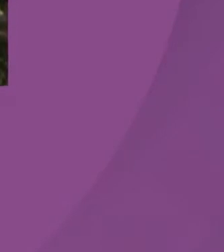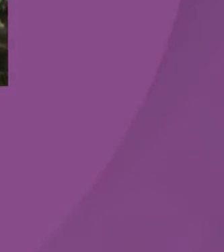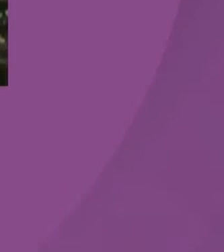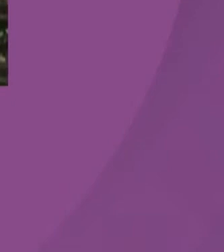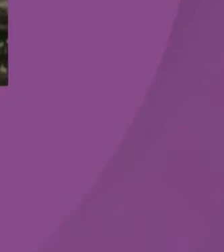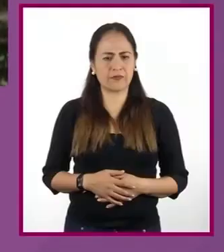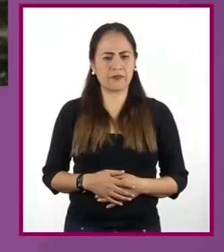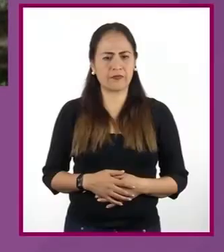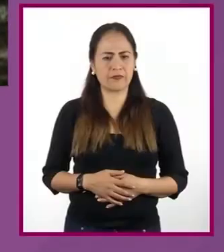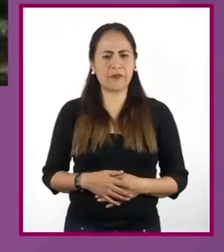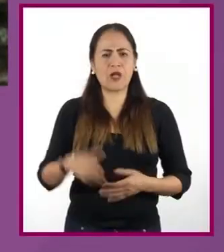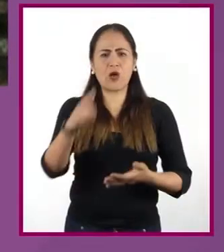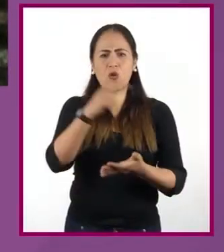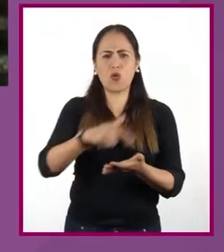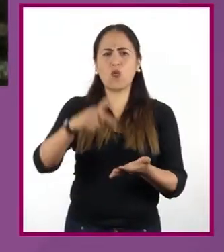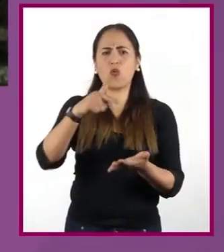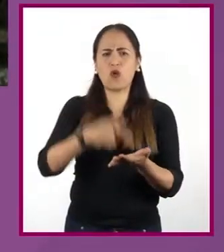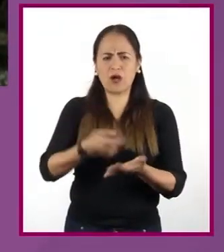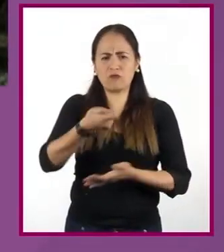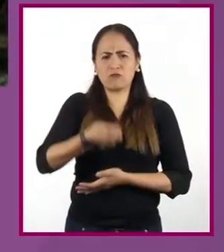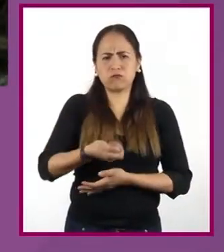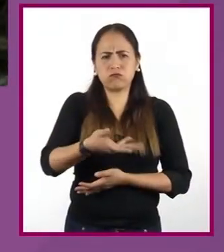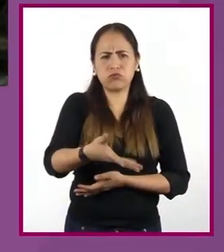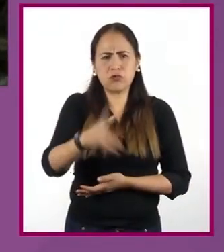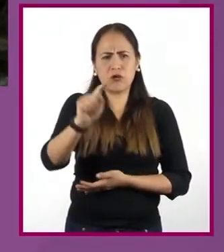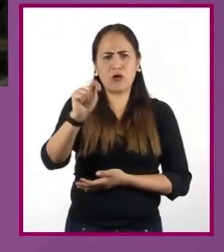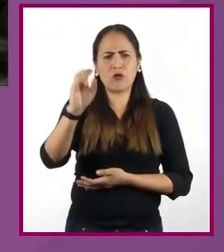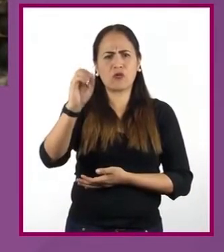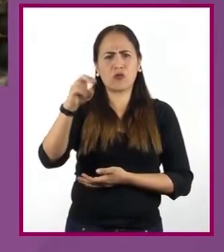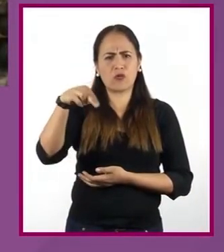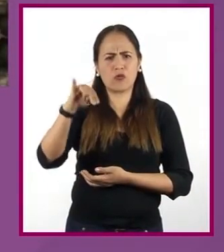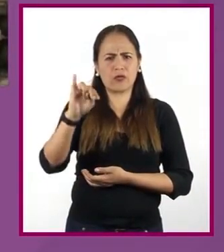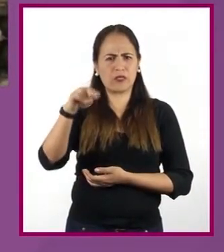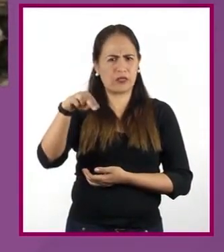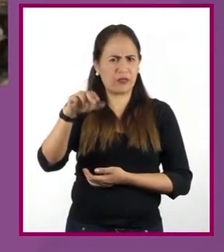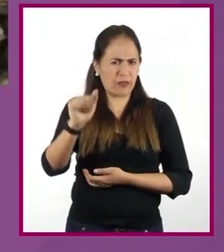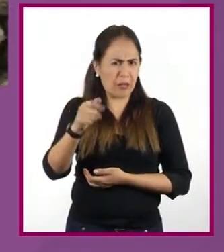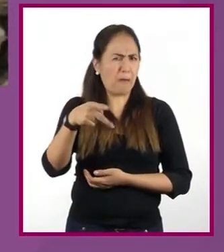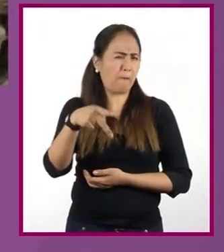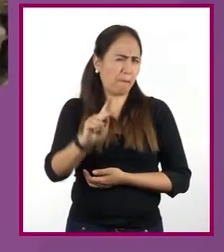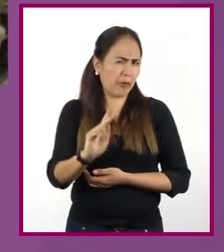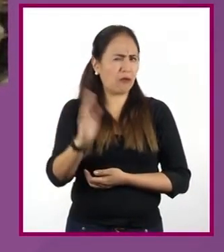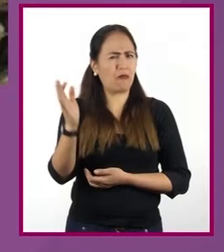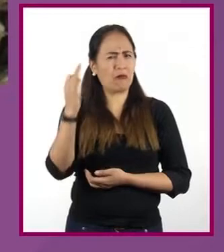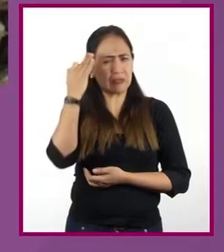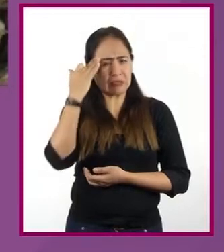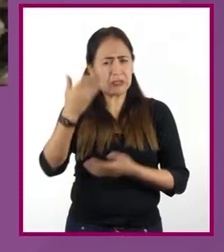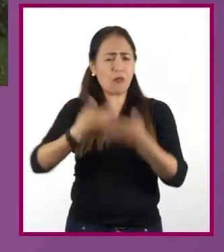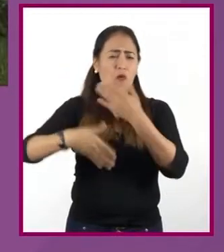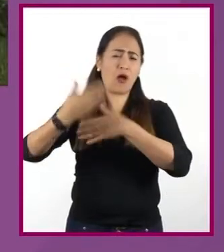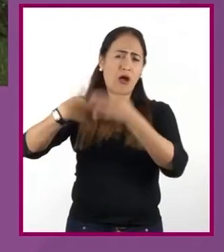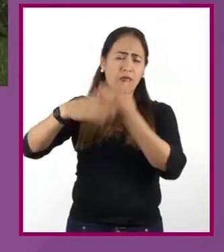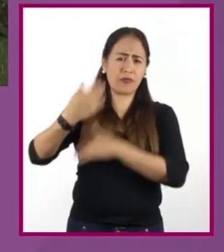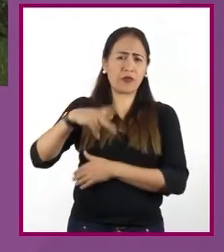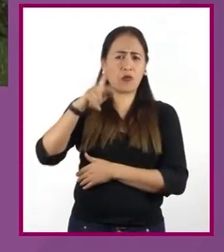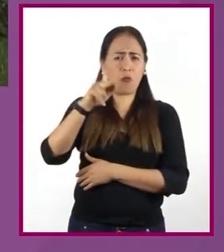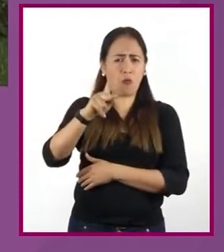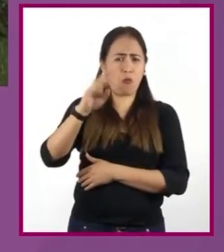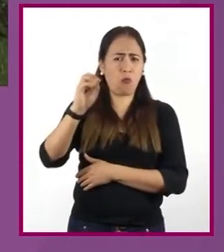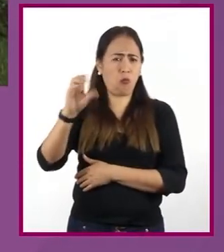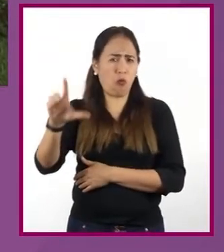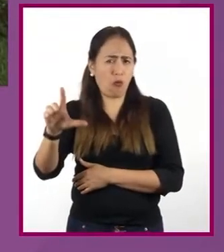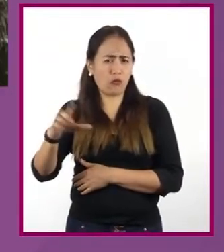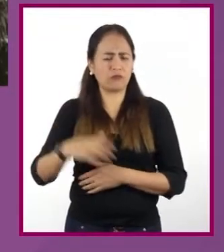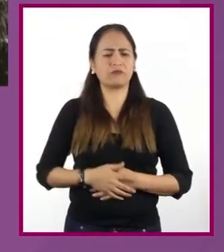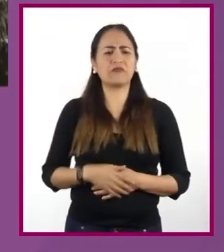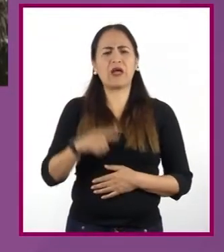Le llamamos Toniná, pero este señorío en su época de florecimiento debió conocerse como Po. Su desarrollo